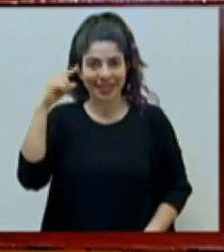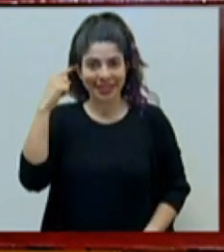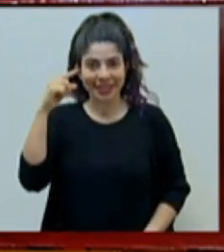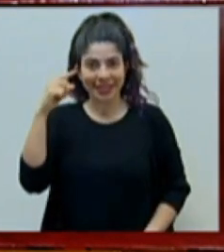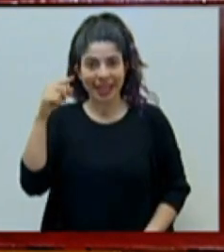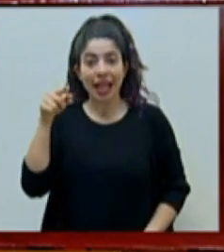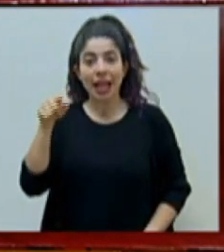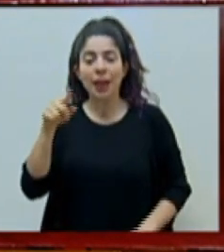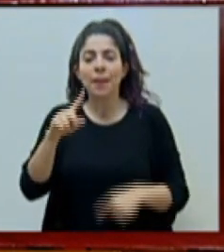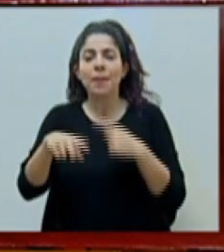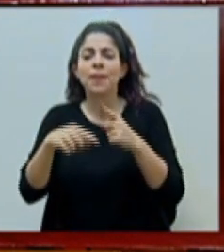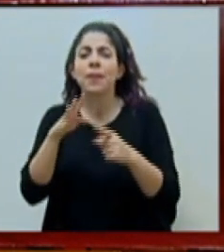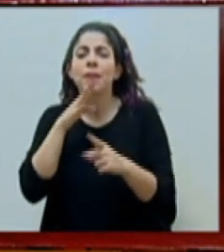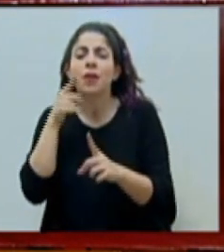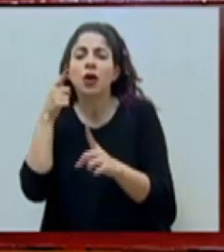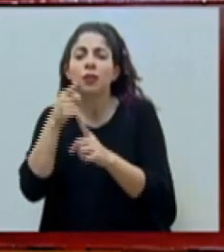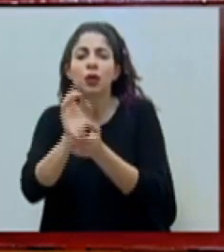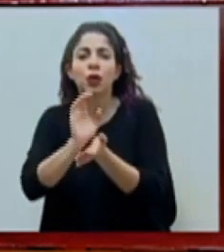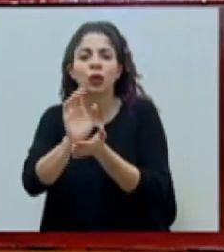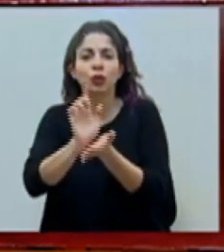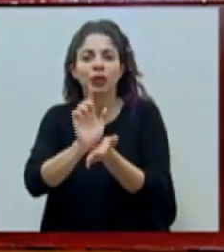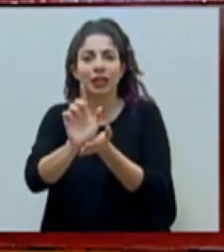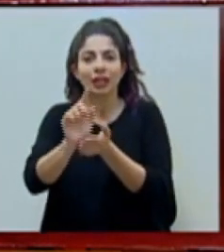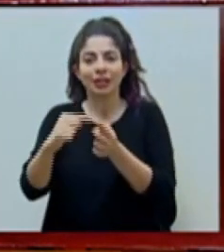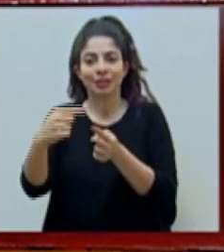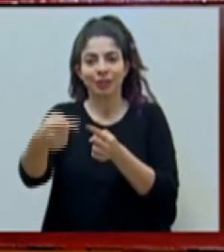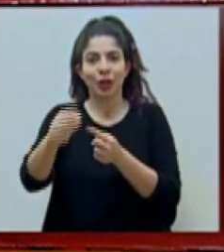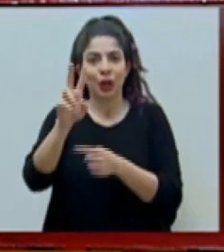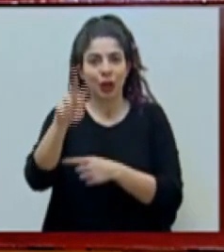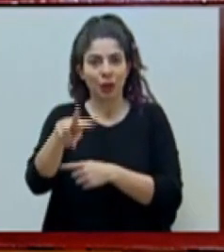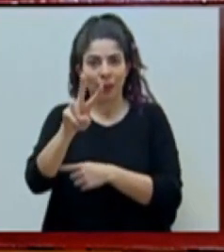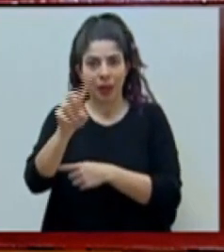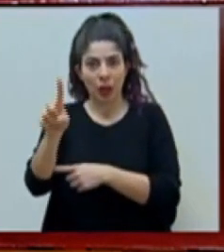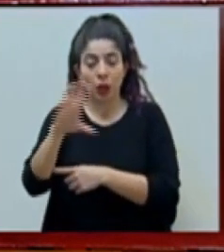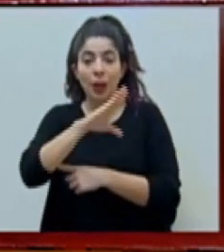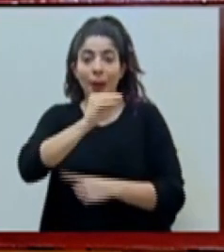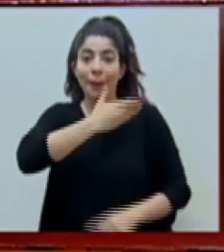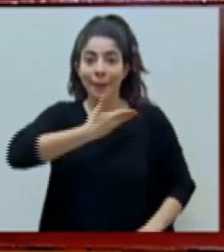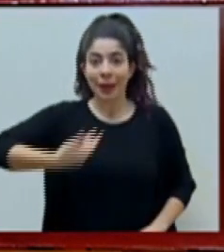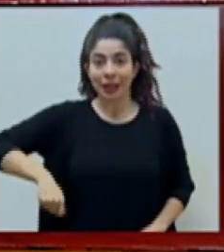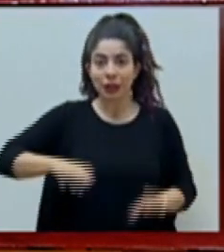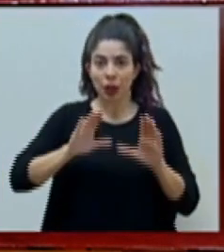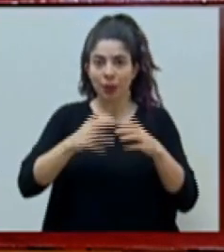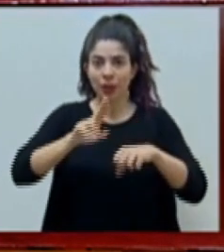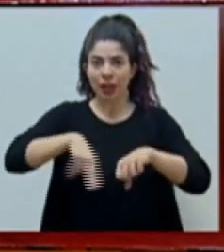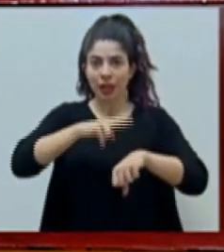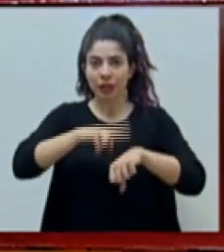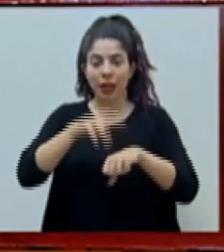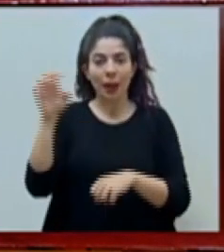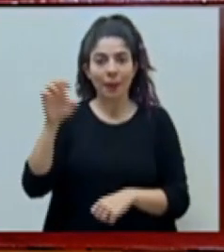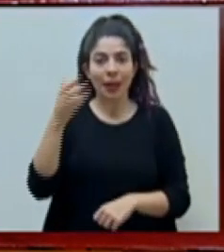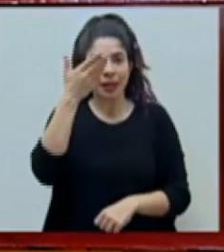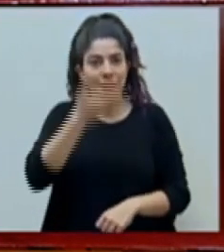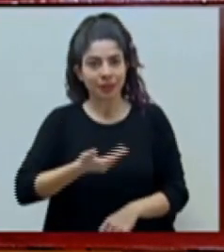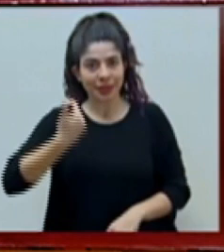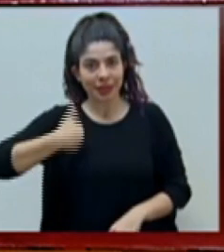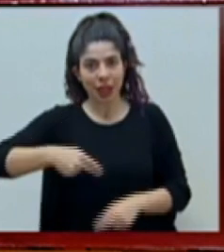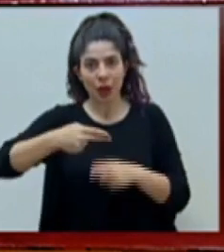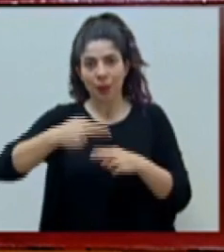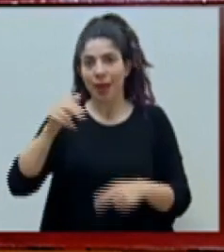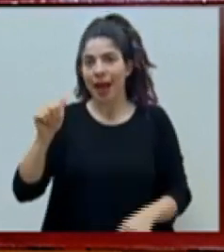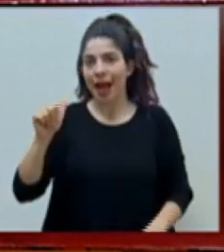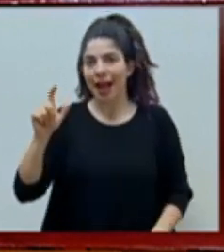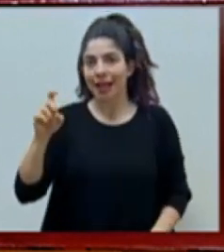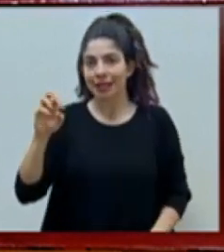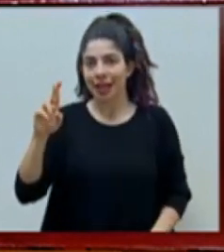Cruz, quien se va a referir al curso electivo 2021, y el presidente de la Comisión Nacional de Emergencias, el señor Alexander